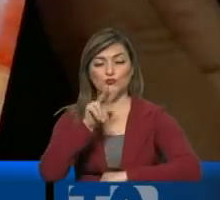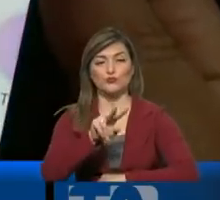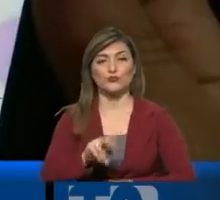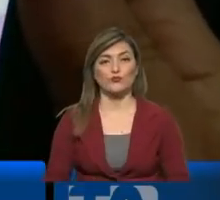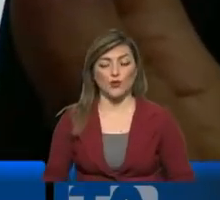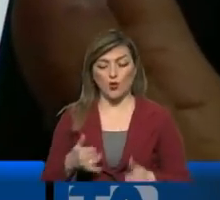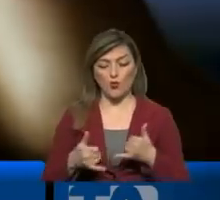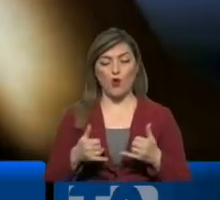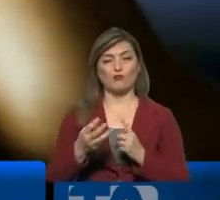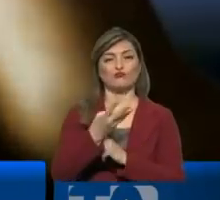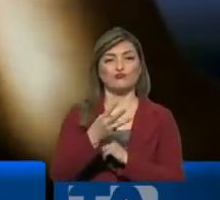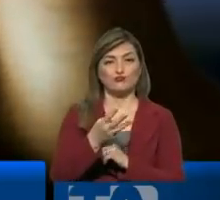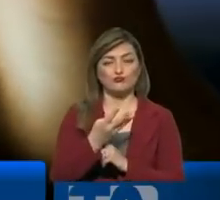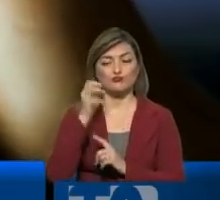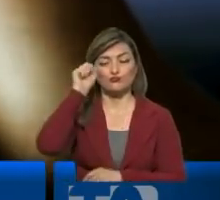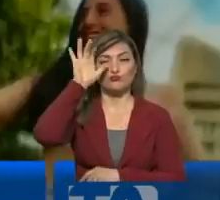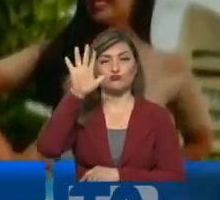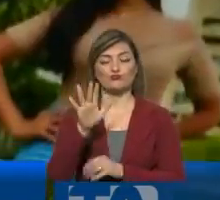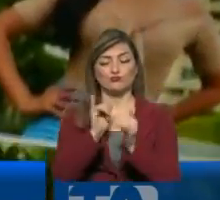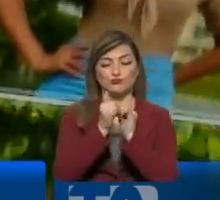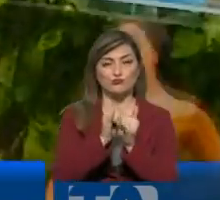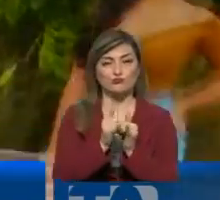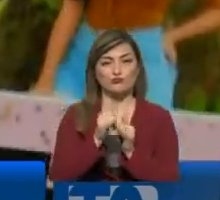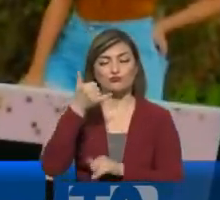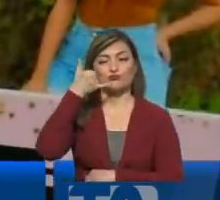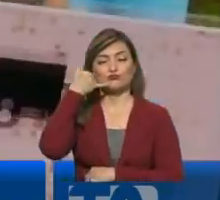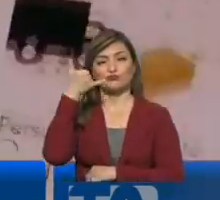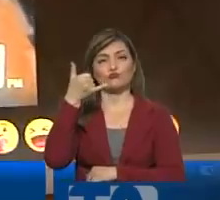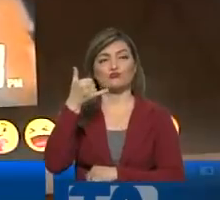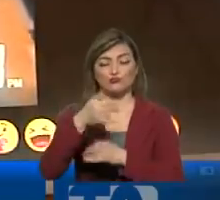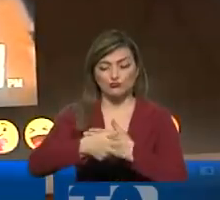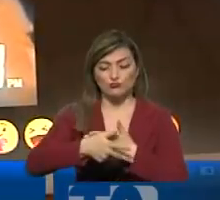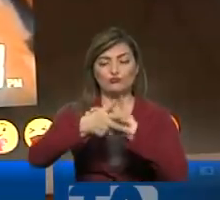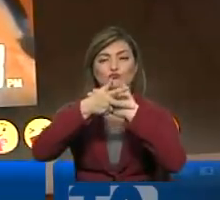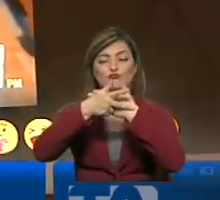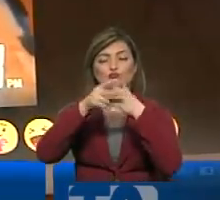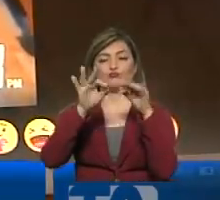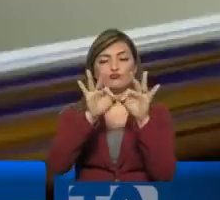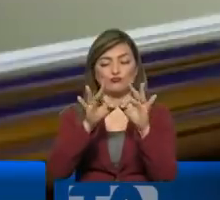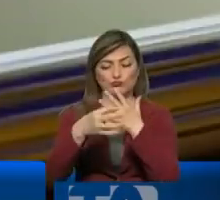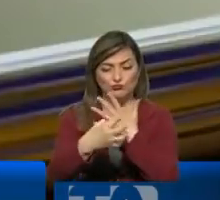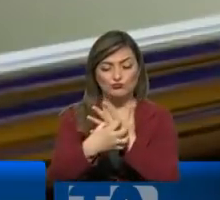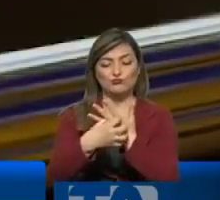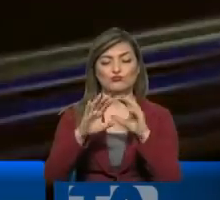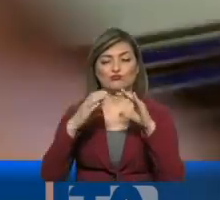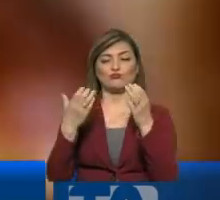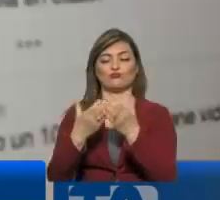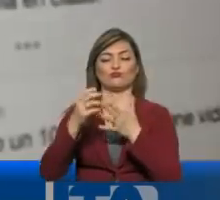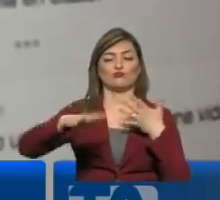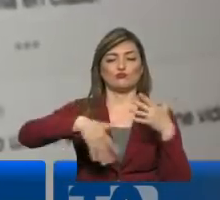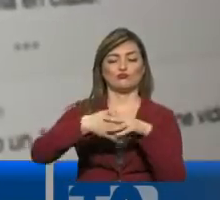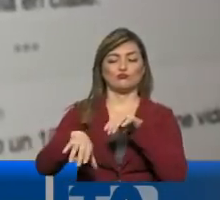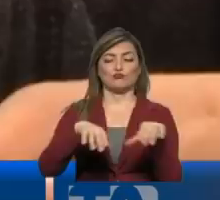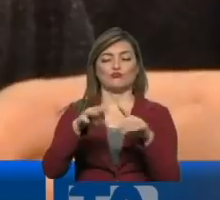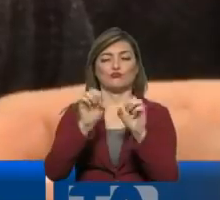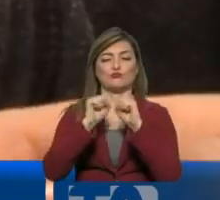Juegos en línea, películas, chats, celulares, YouTube, TikTok, WhatsApp, el Facebook, el Insta y por supuesto las clases. Todas